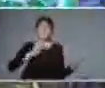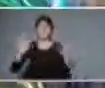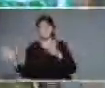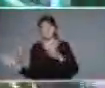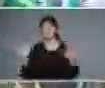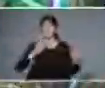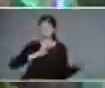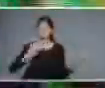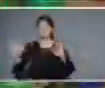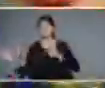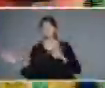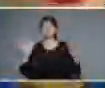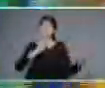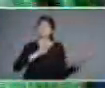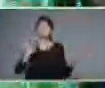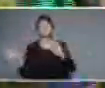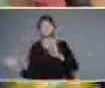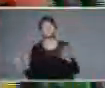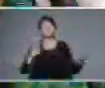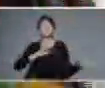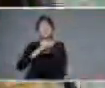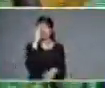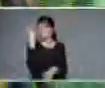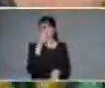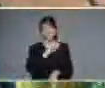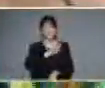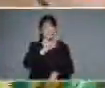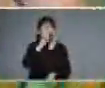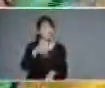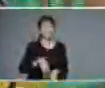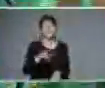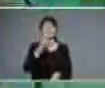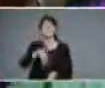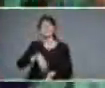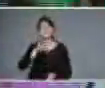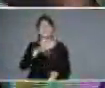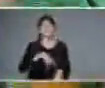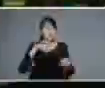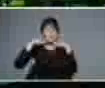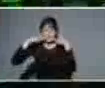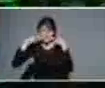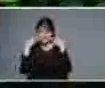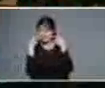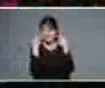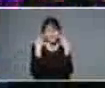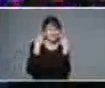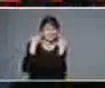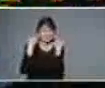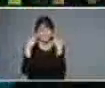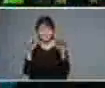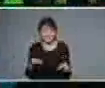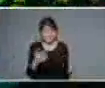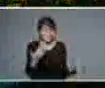bonito nunca nunca te olvides siempre sonríe dime